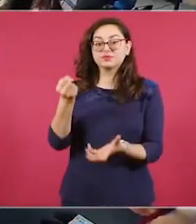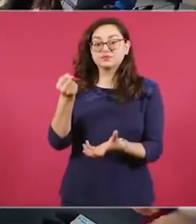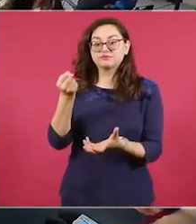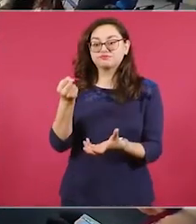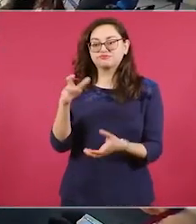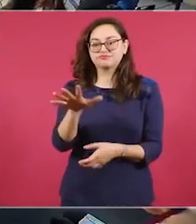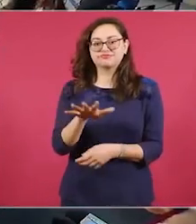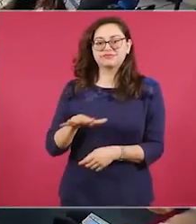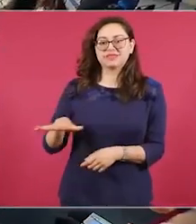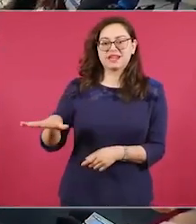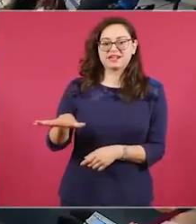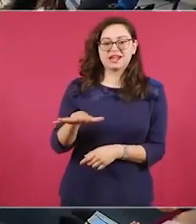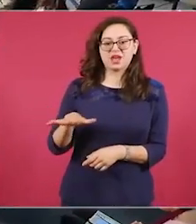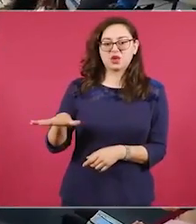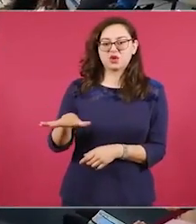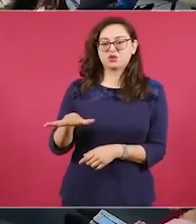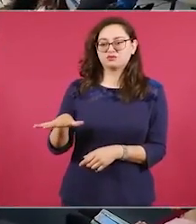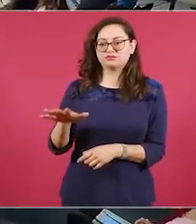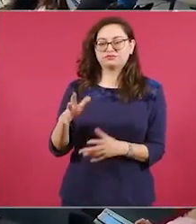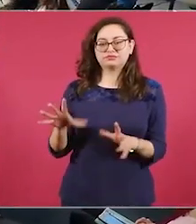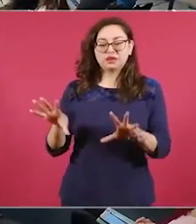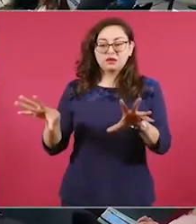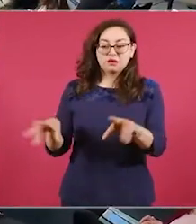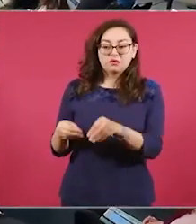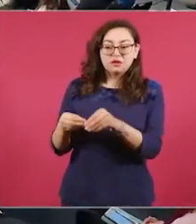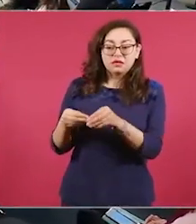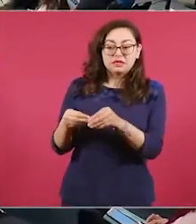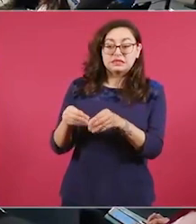alcanza los 65 mil